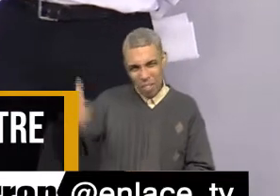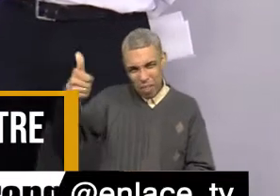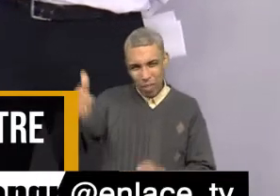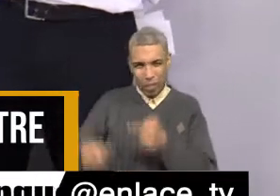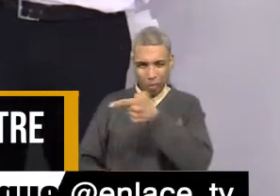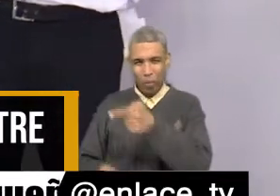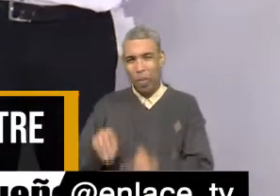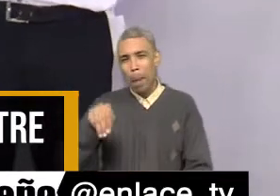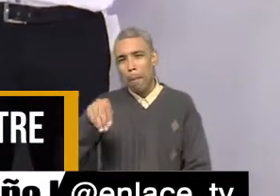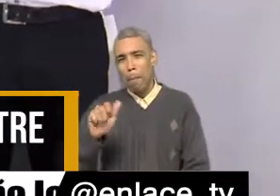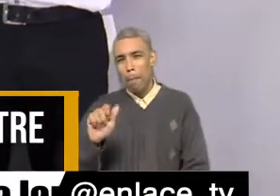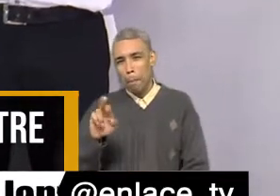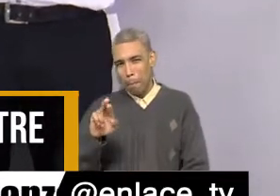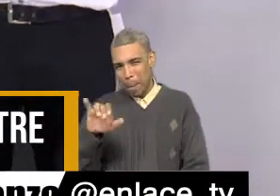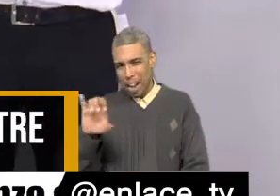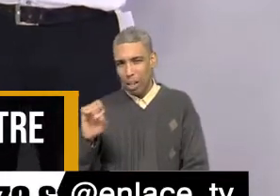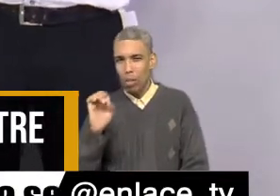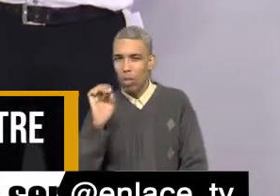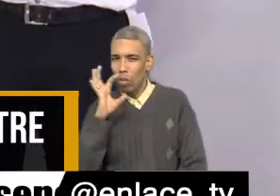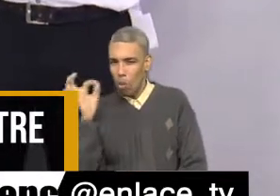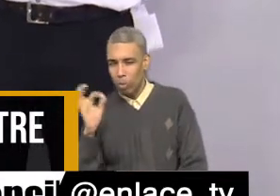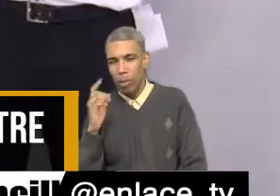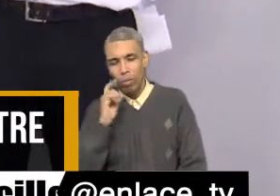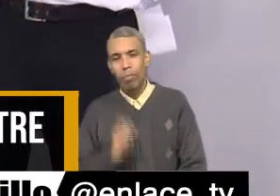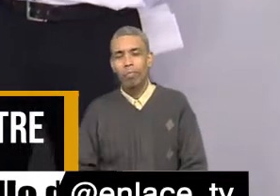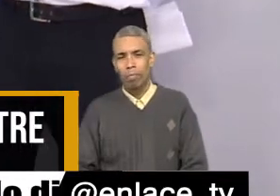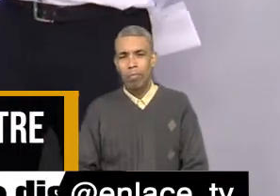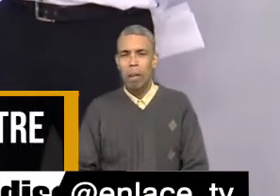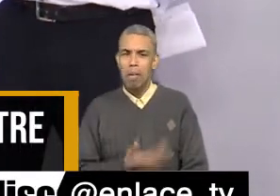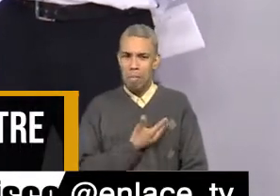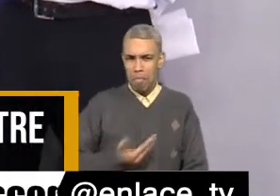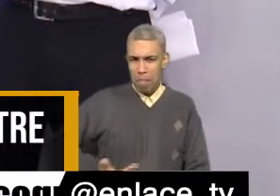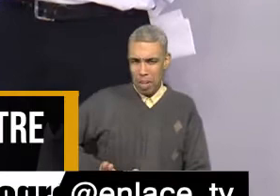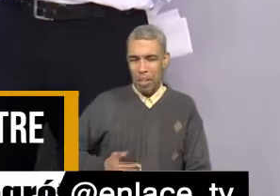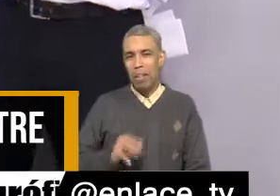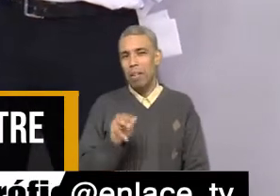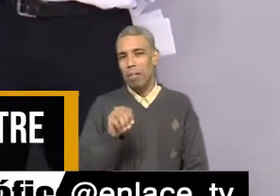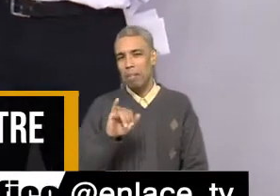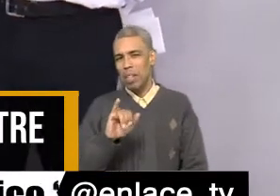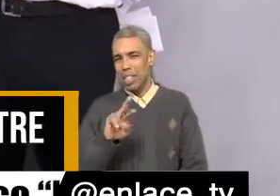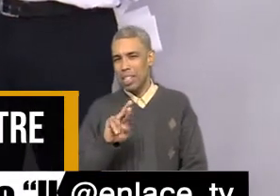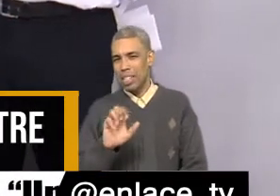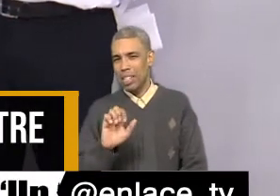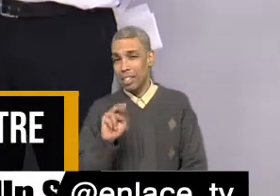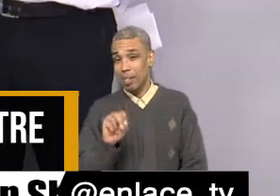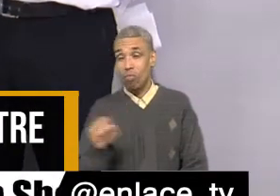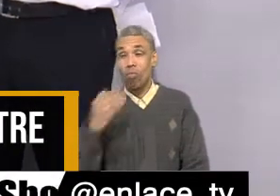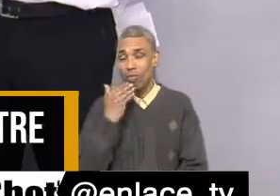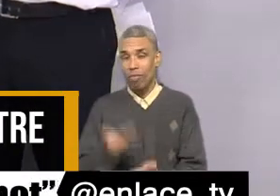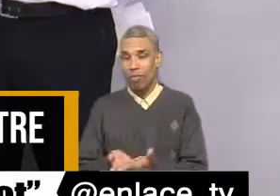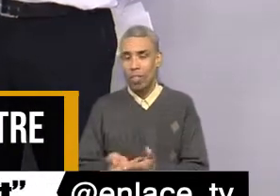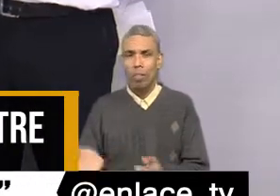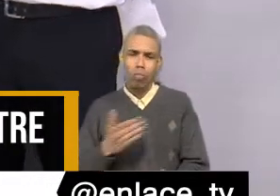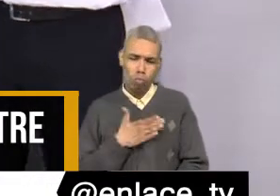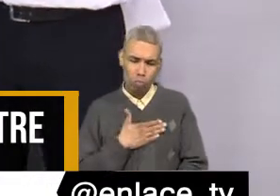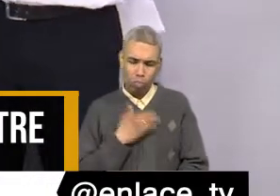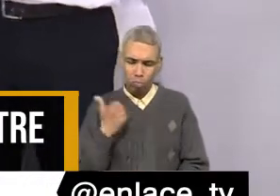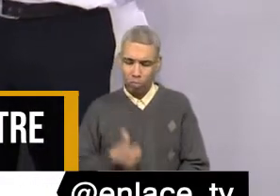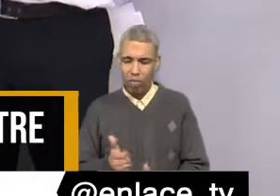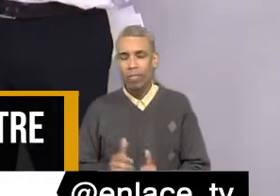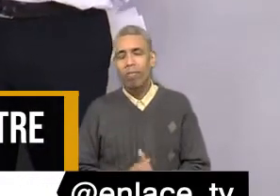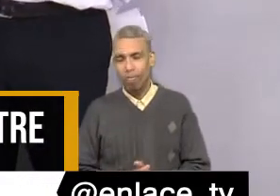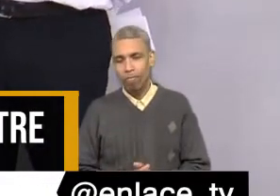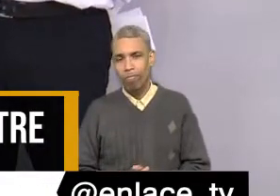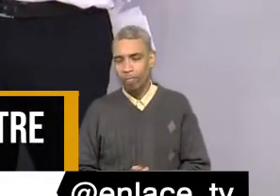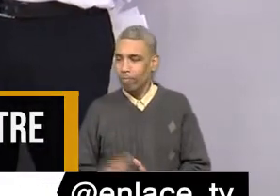como gerente, Bismar Espitia como presidente y también Velotienda Almacén Deportivo que nos acompañó mucho. Muy bien, y felicitarlos a ustedes, Alexis, de Muchas verdad. Muchas